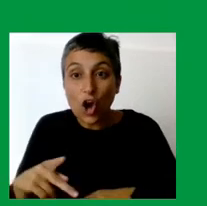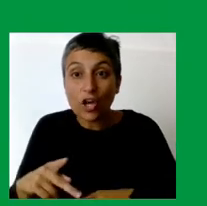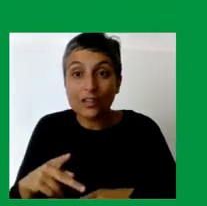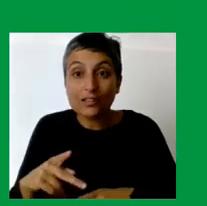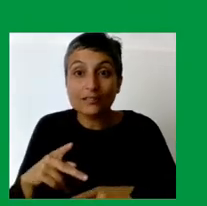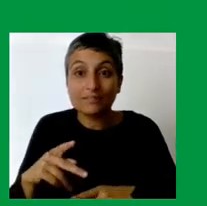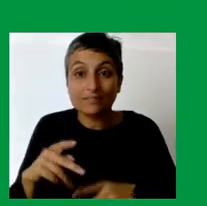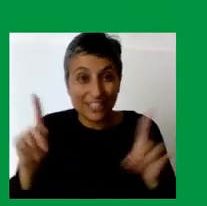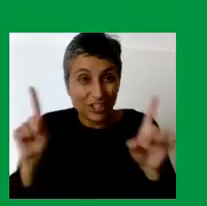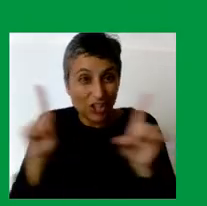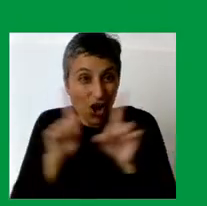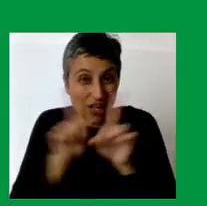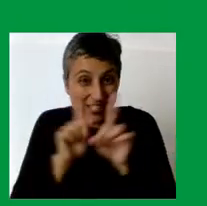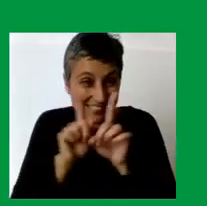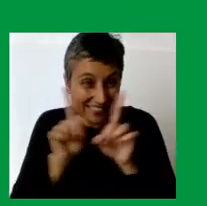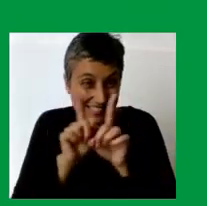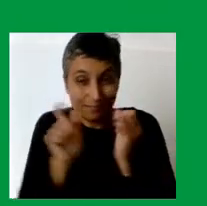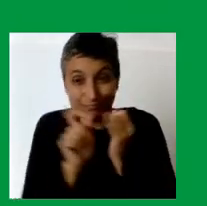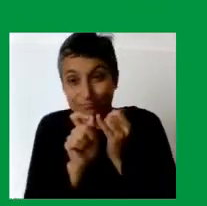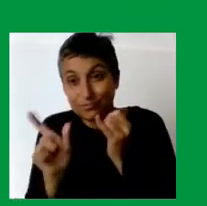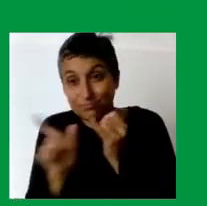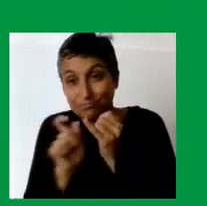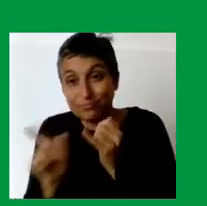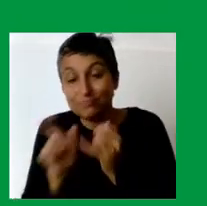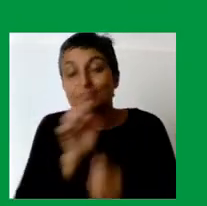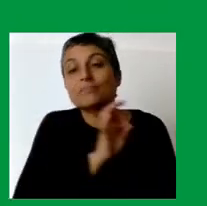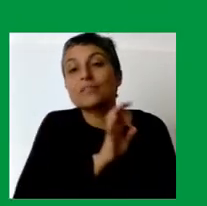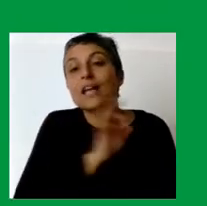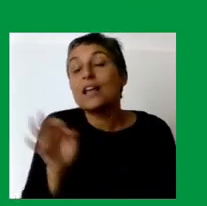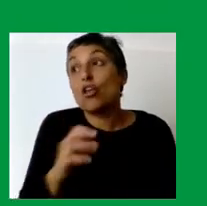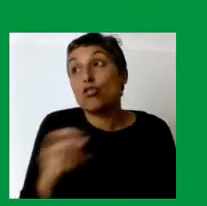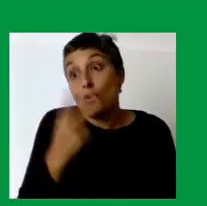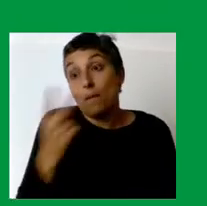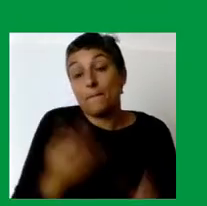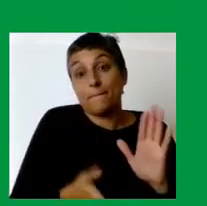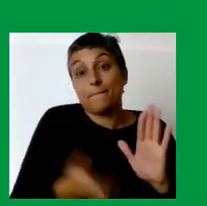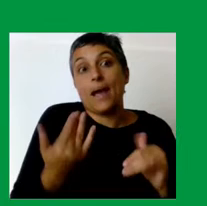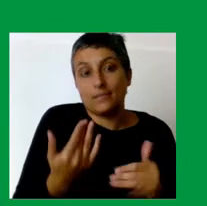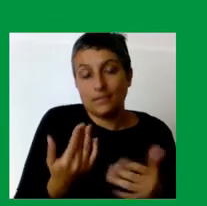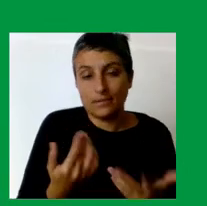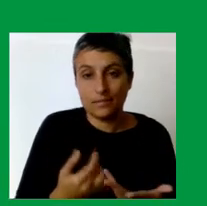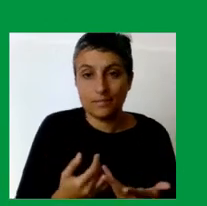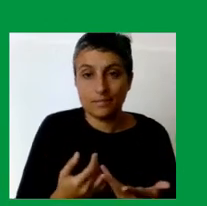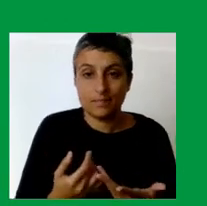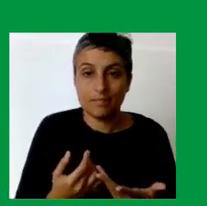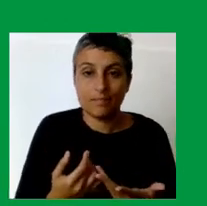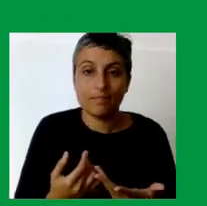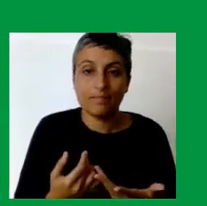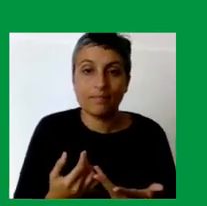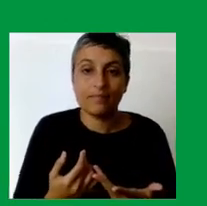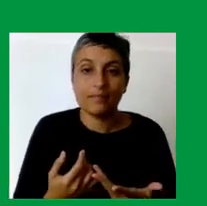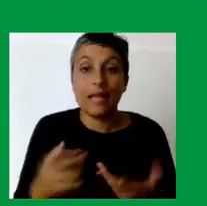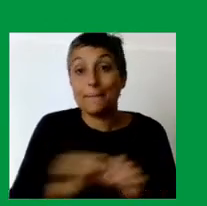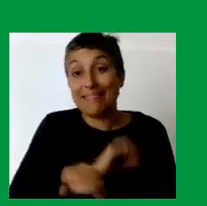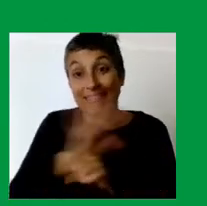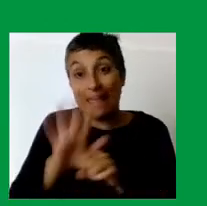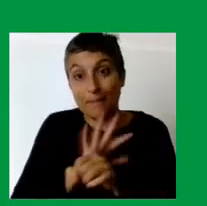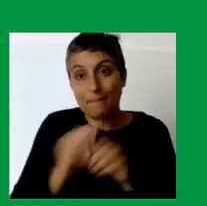hay, por ejemplo, dos plataformas que explotaron, digamos, como tendencia en la pandemia, que